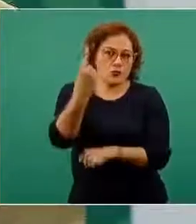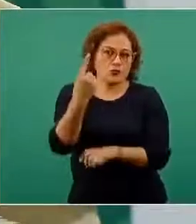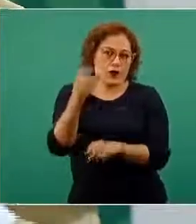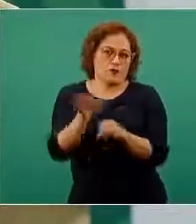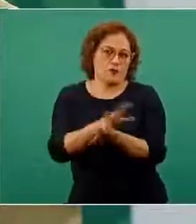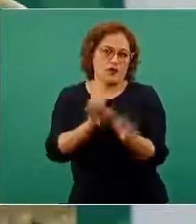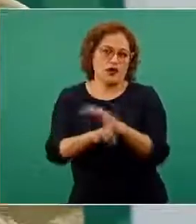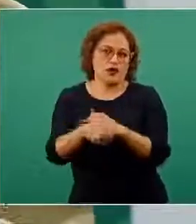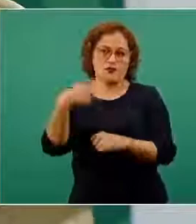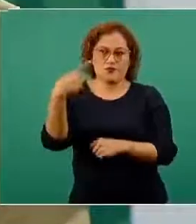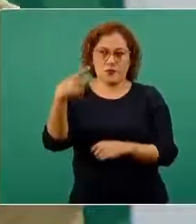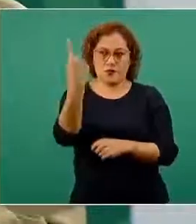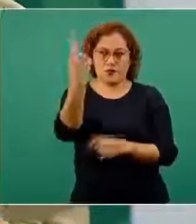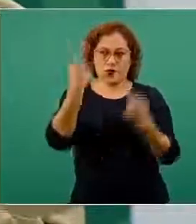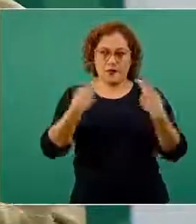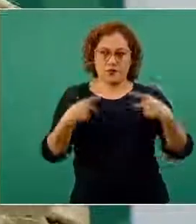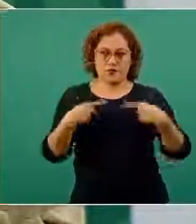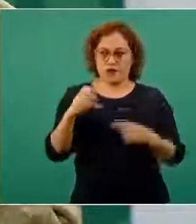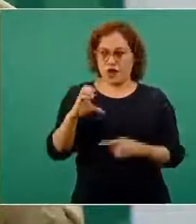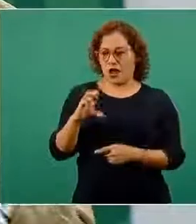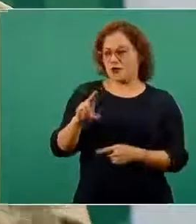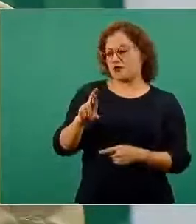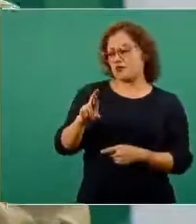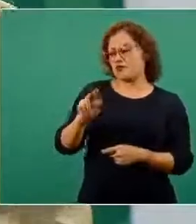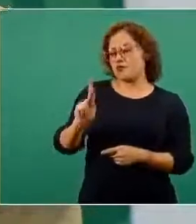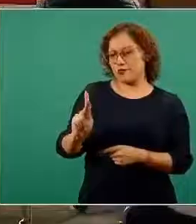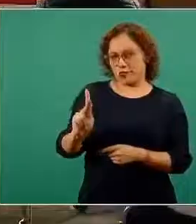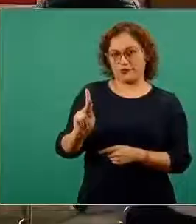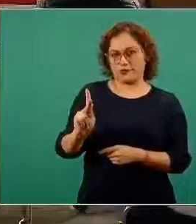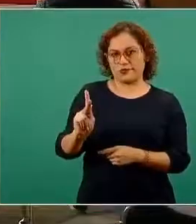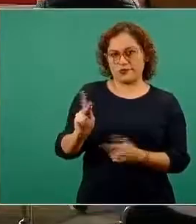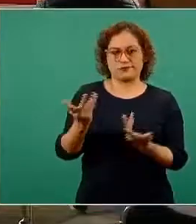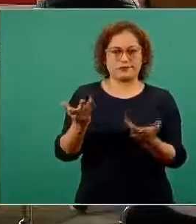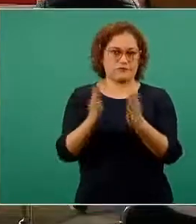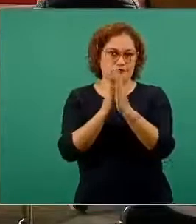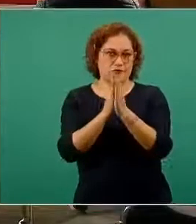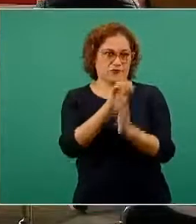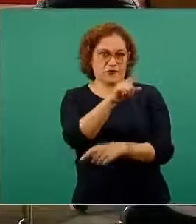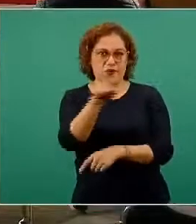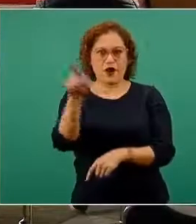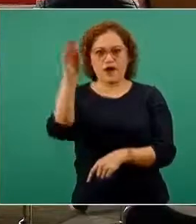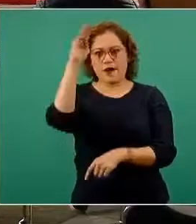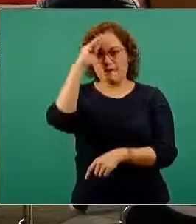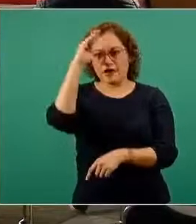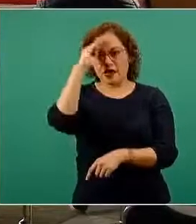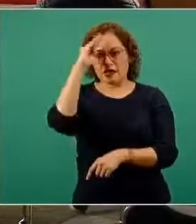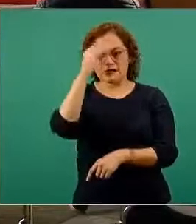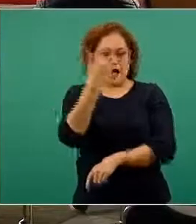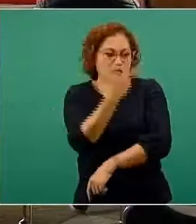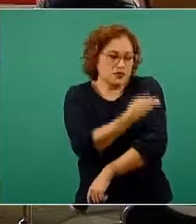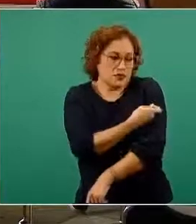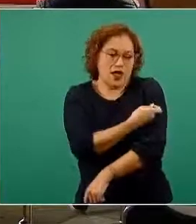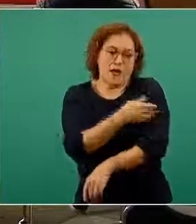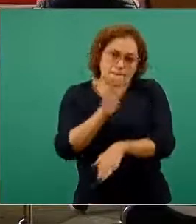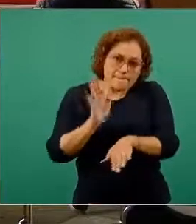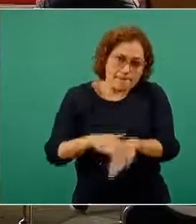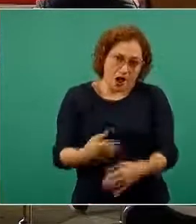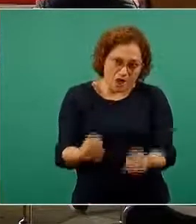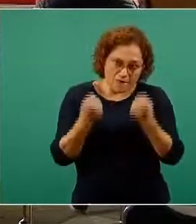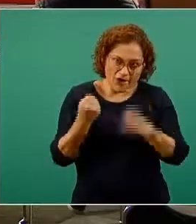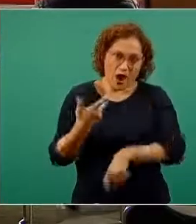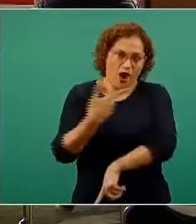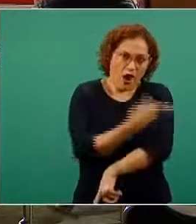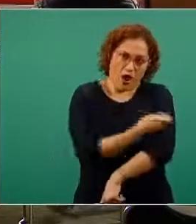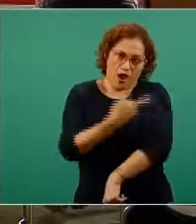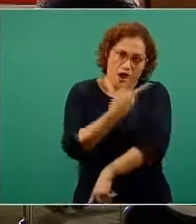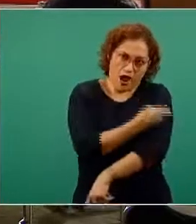CURPS, ¿no? Entonces, bueno, invitamos a que la gente no se doble vacune, ¿no? Eso es importante, no vaya a ponerse más vacunas de las